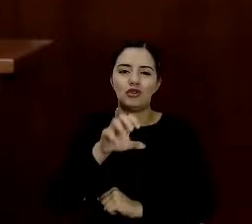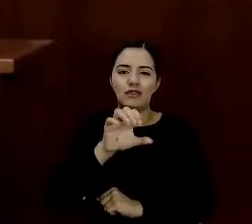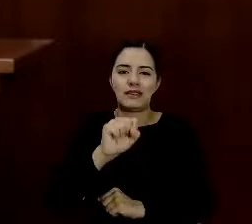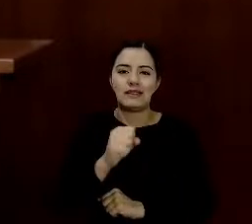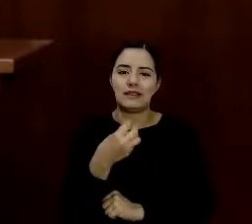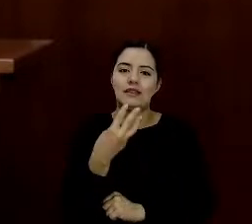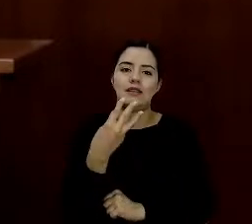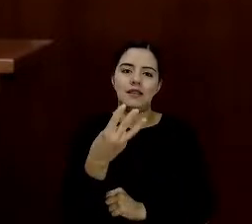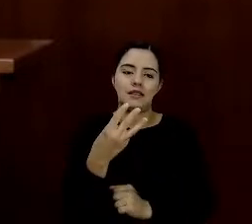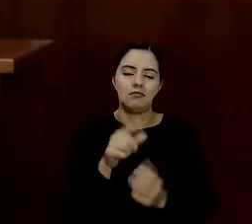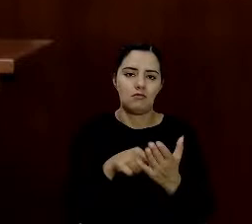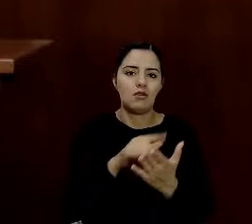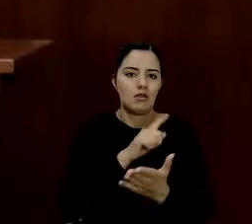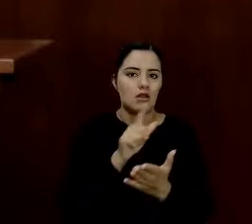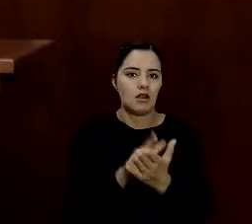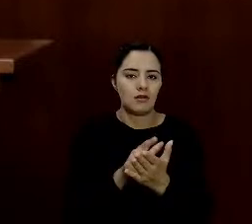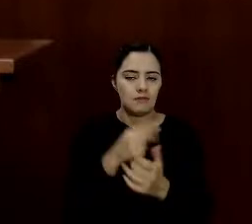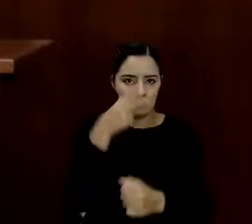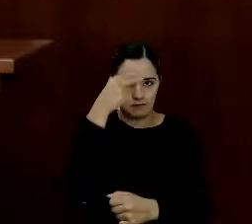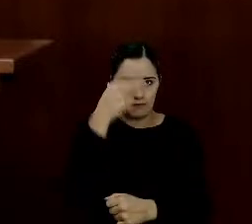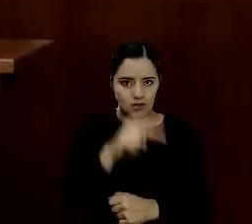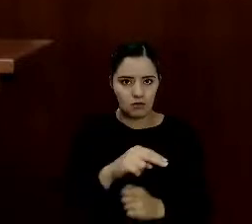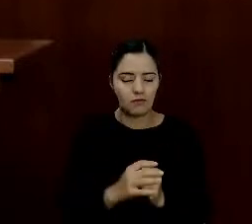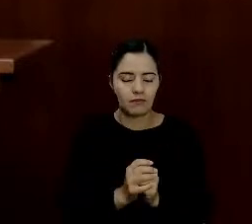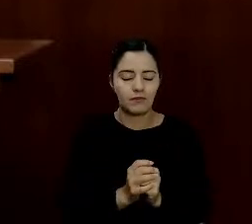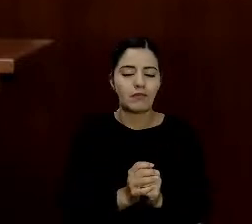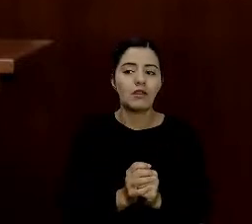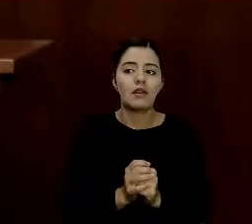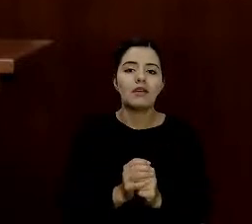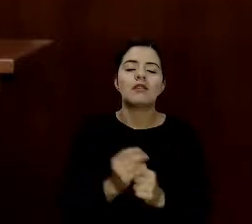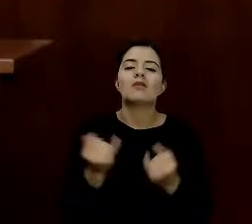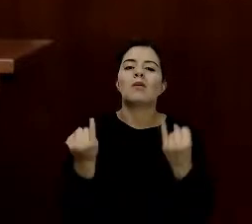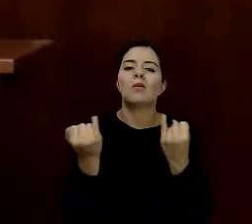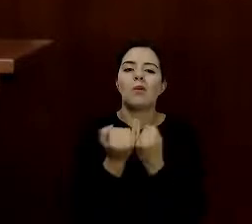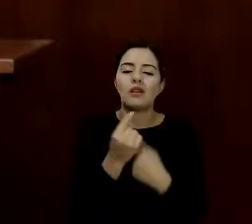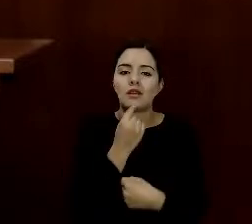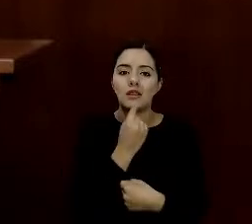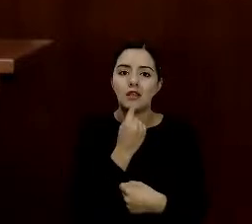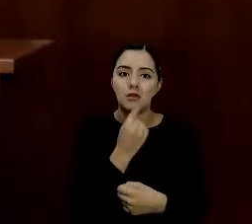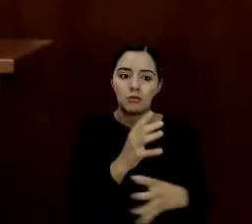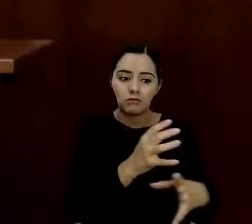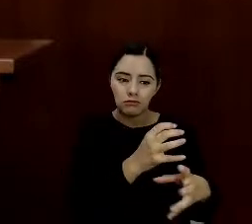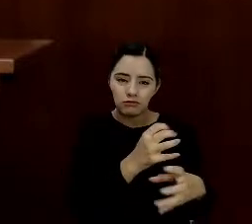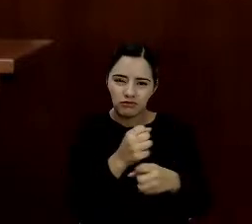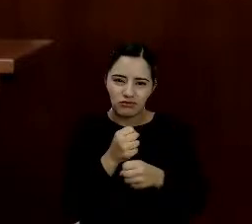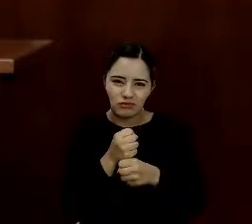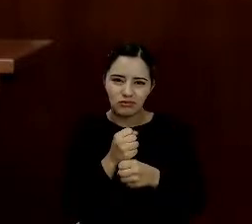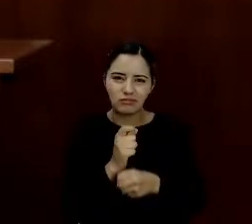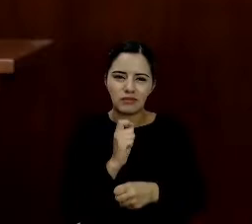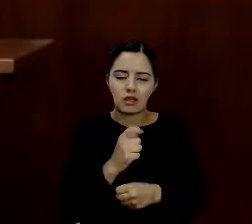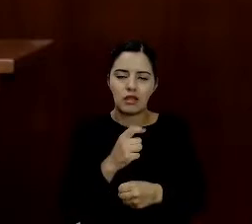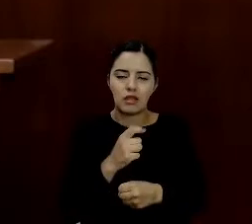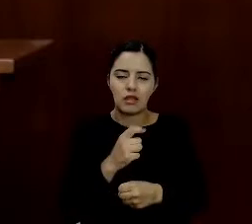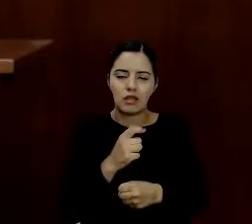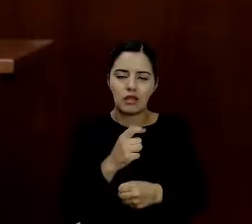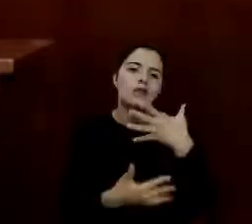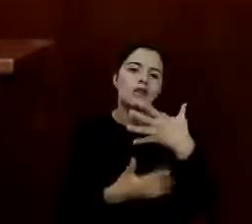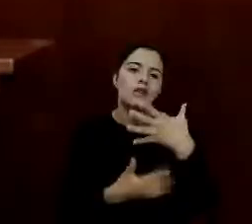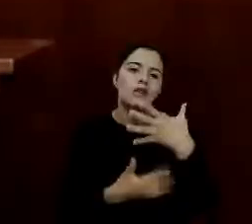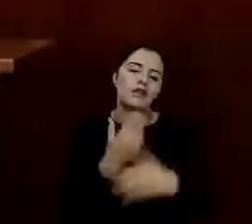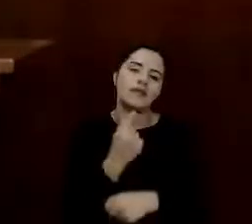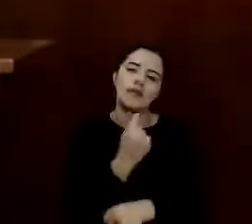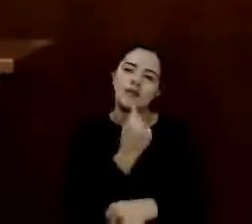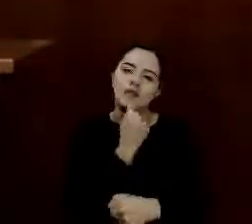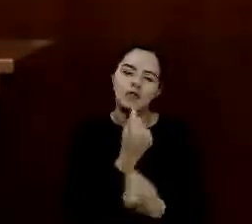de México la sustracción de menores se constituye también como la forma de violencia infantil ya que